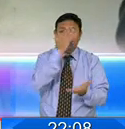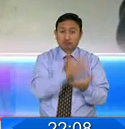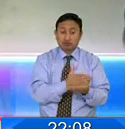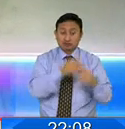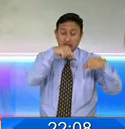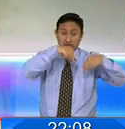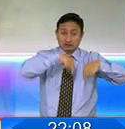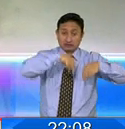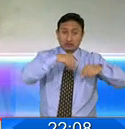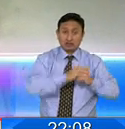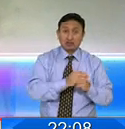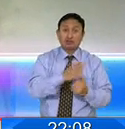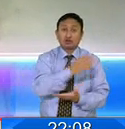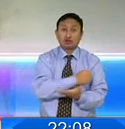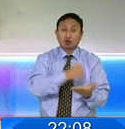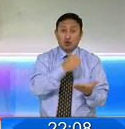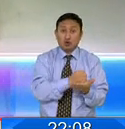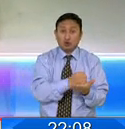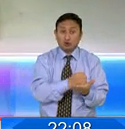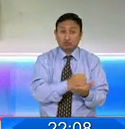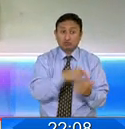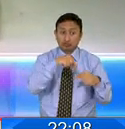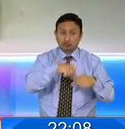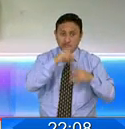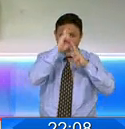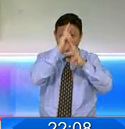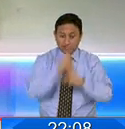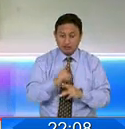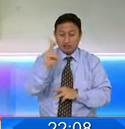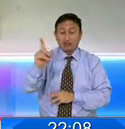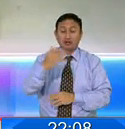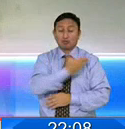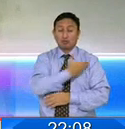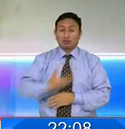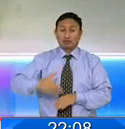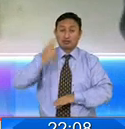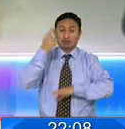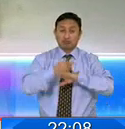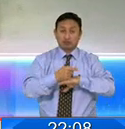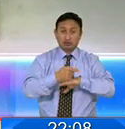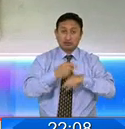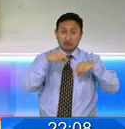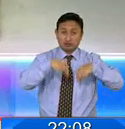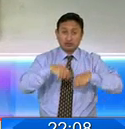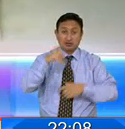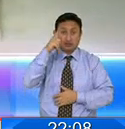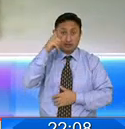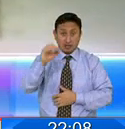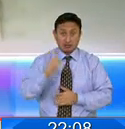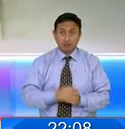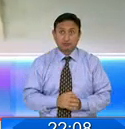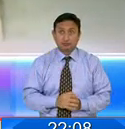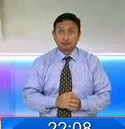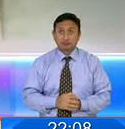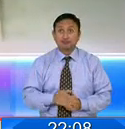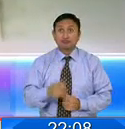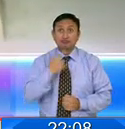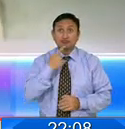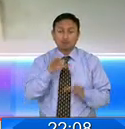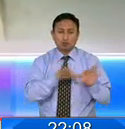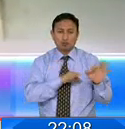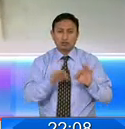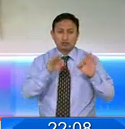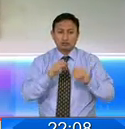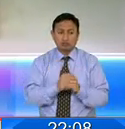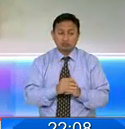en la provincia de El Oro, dando cumplimiento al decreto ejecutivo firmado por el presidente Guillermo Lasso, donde establece